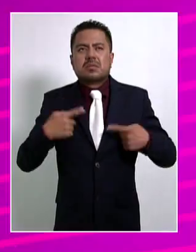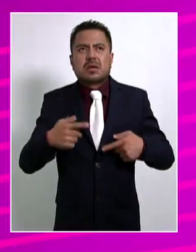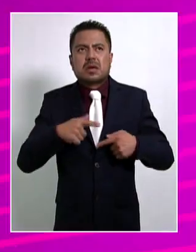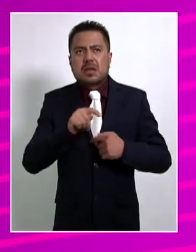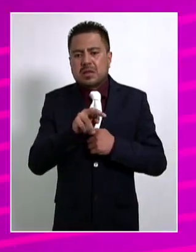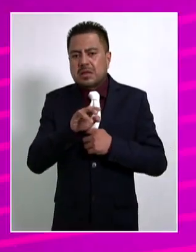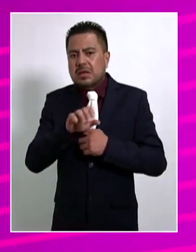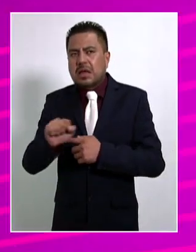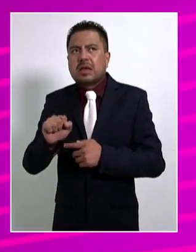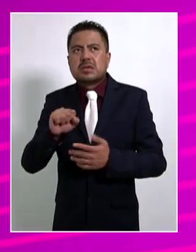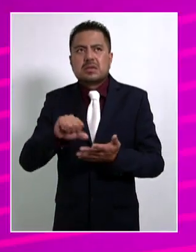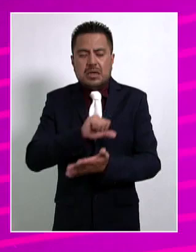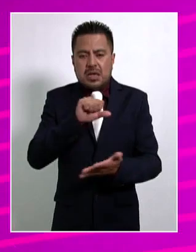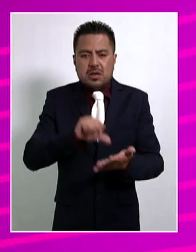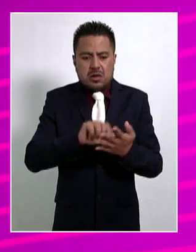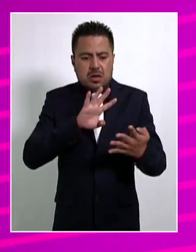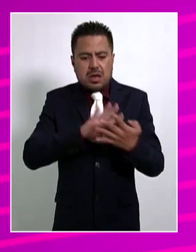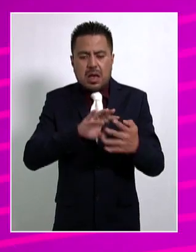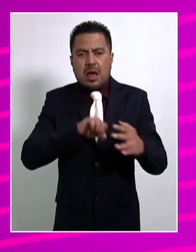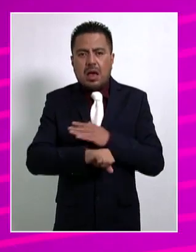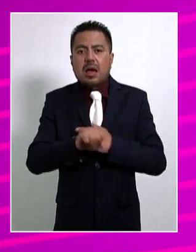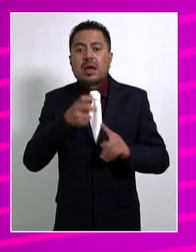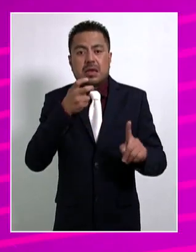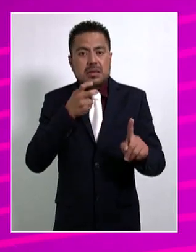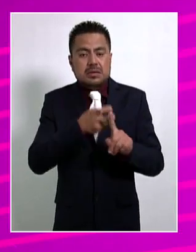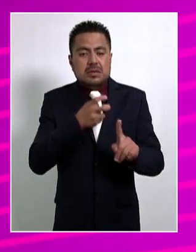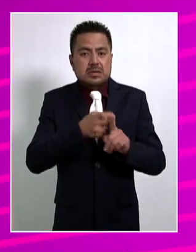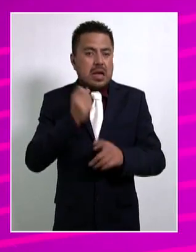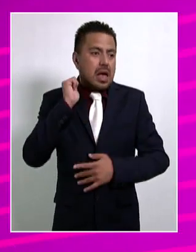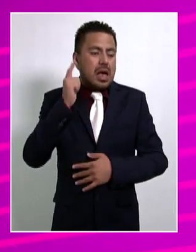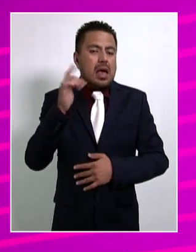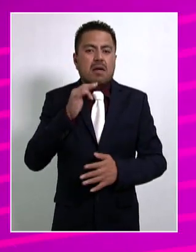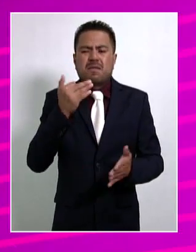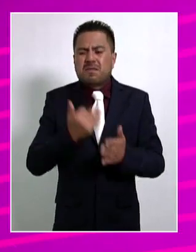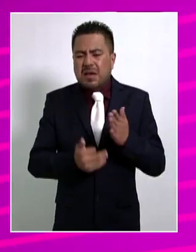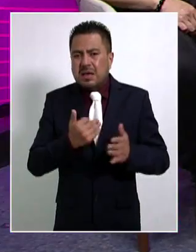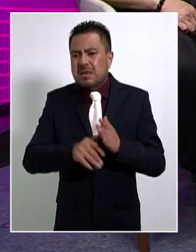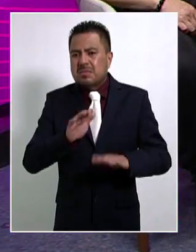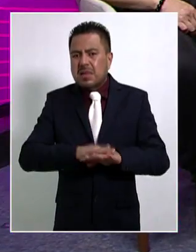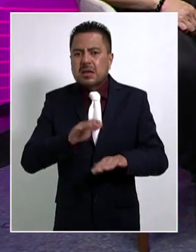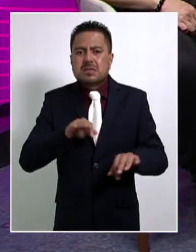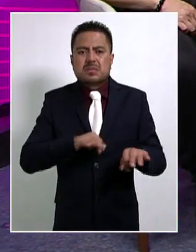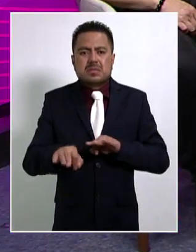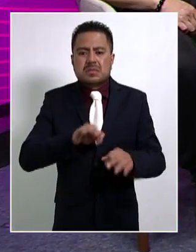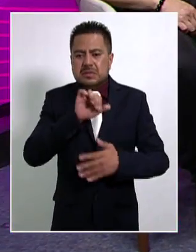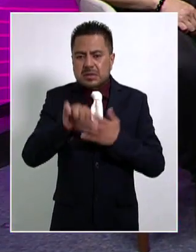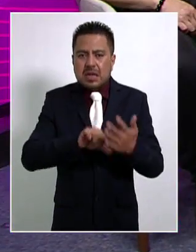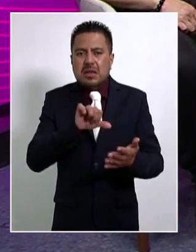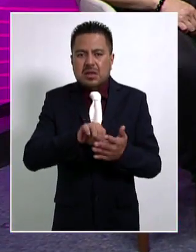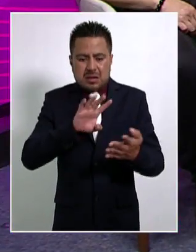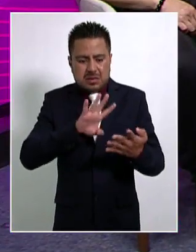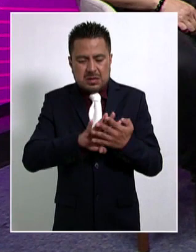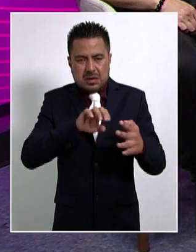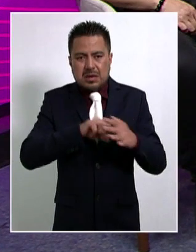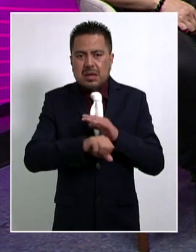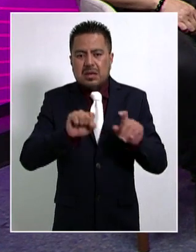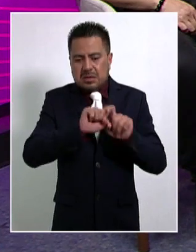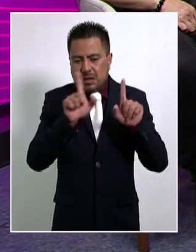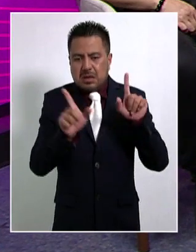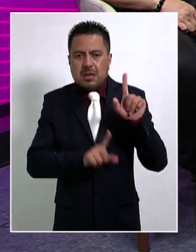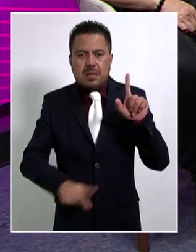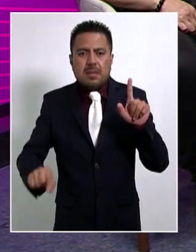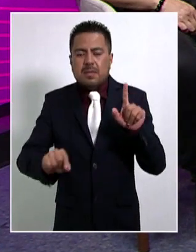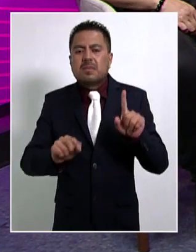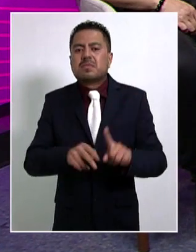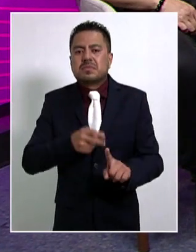trans tienen en su centro penitenciario. Eso es algo que falta mucho trabajar en los centros penitenciarios de todo el país.